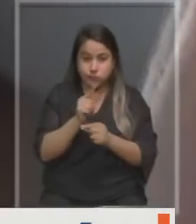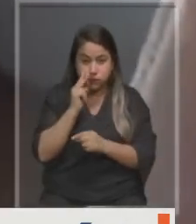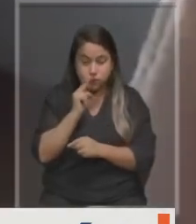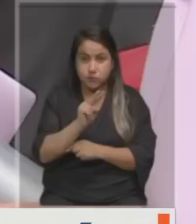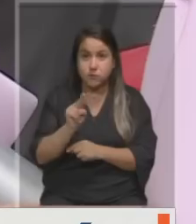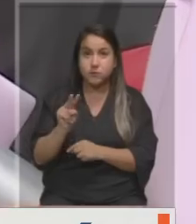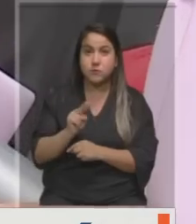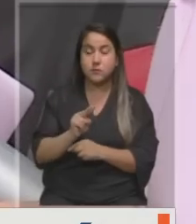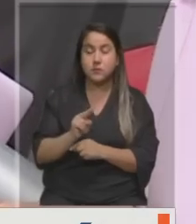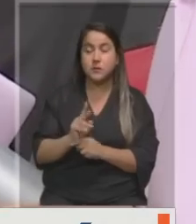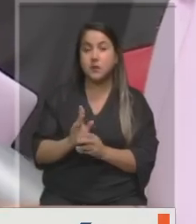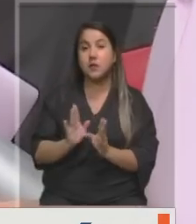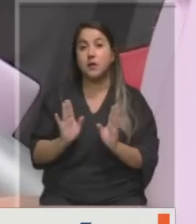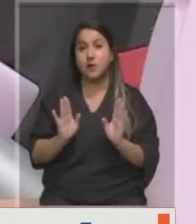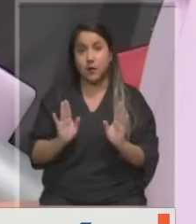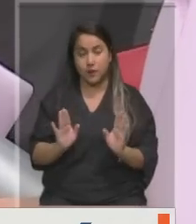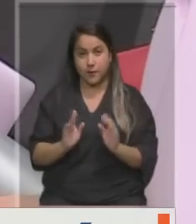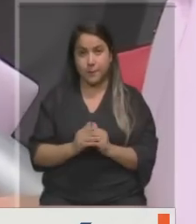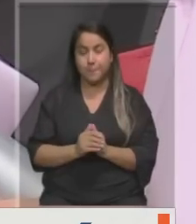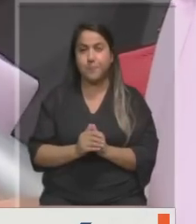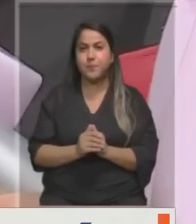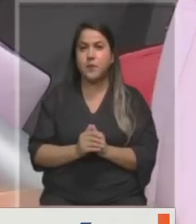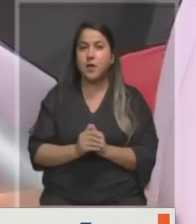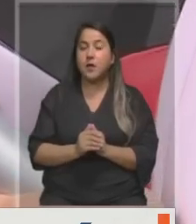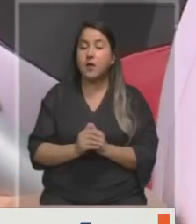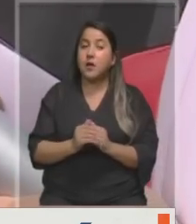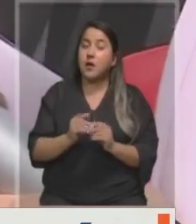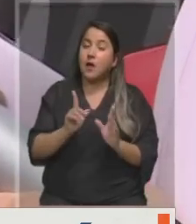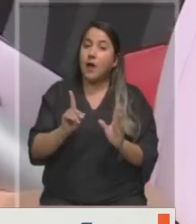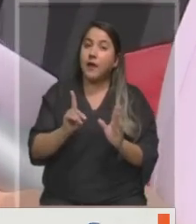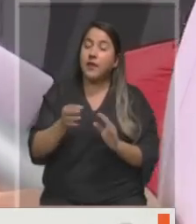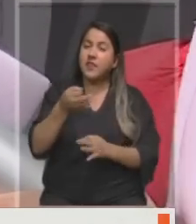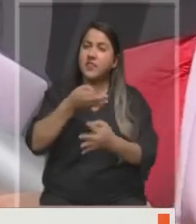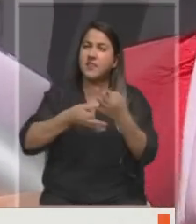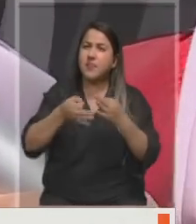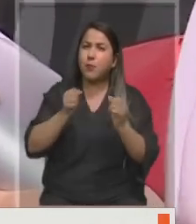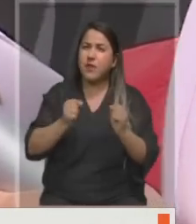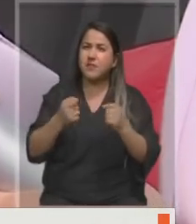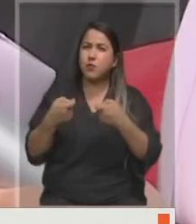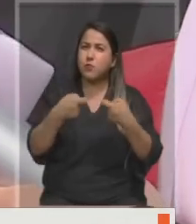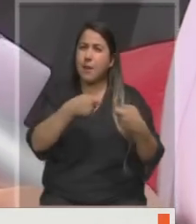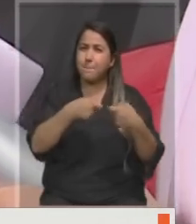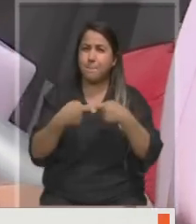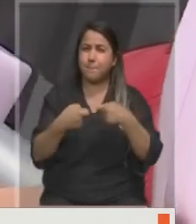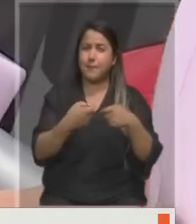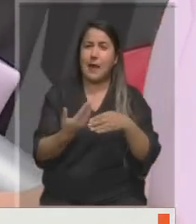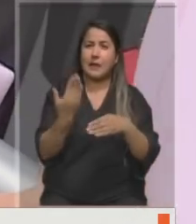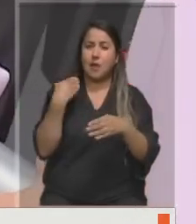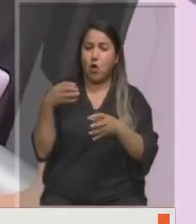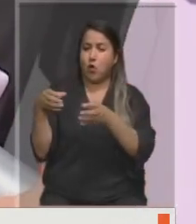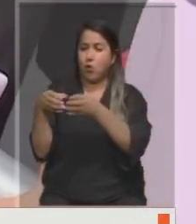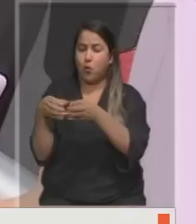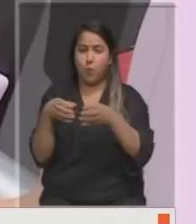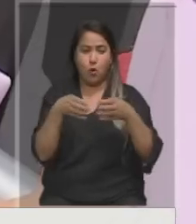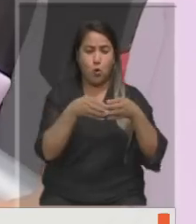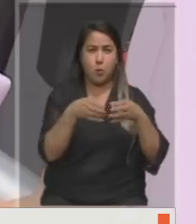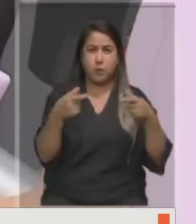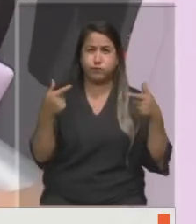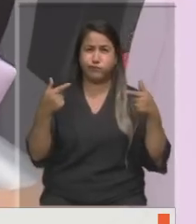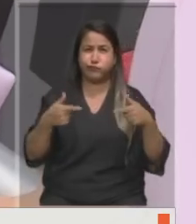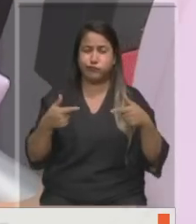una supuesta rencilla anterior de un de bandas que estarían